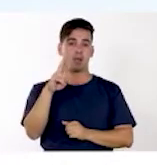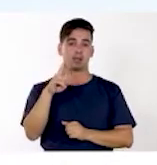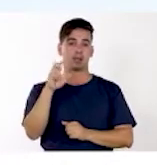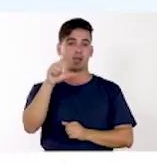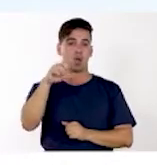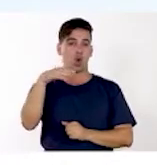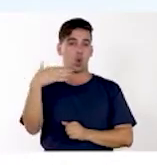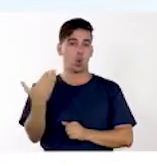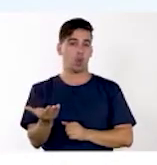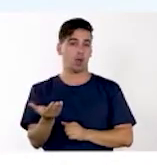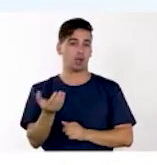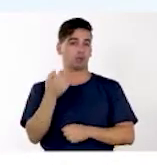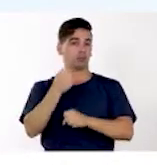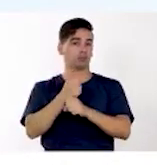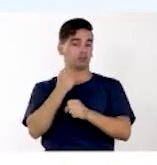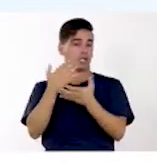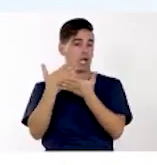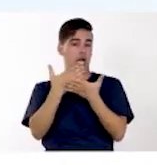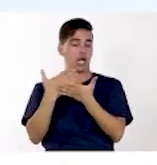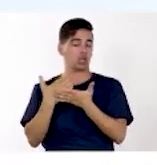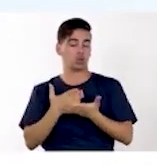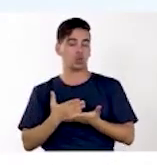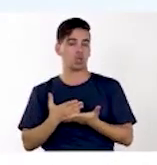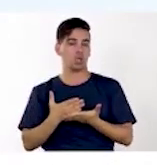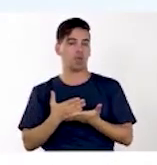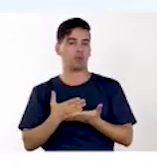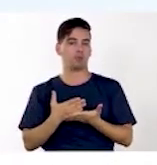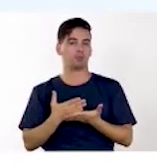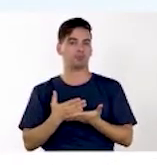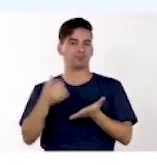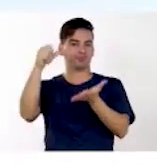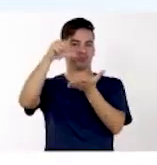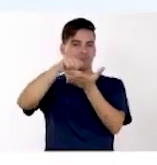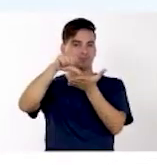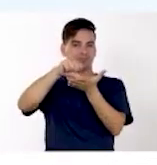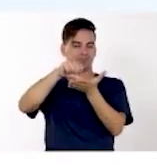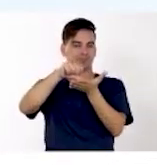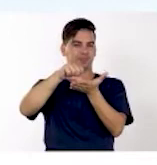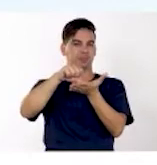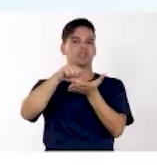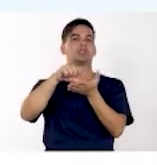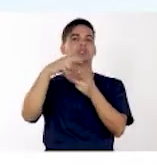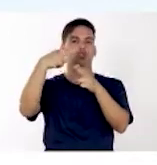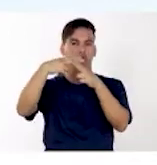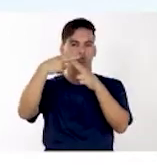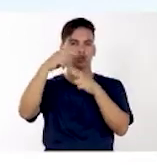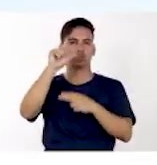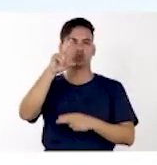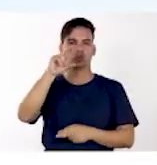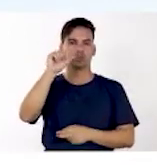cuando trabajamos el sintagma nominal. ¿Cuál era la palabra principal? El sustantivo.